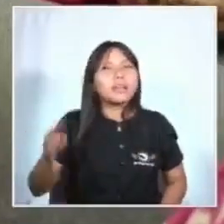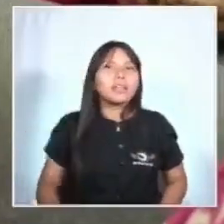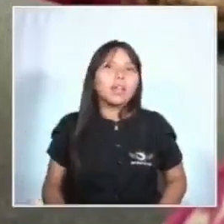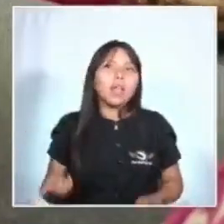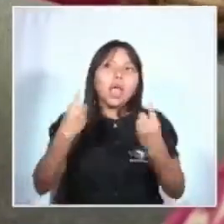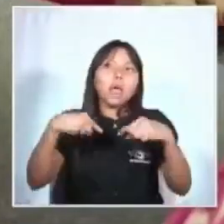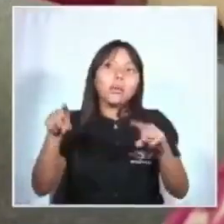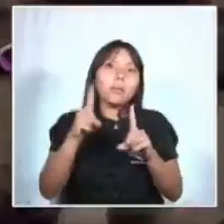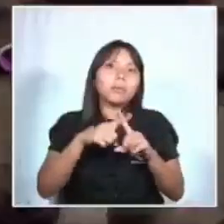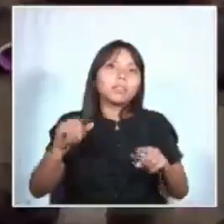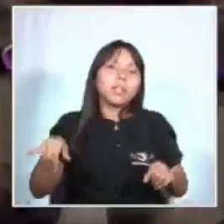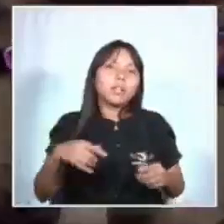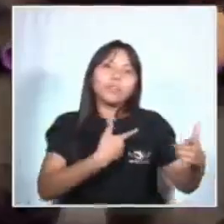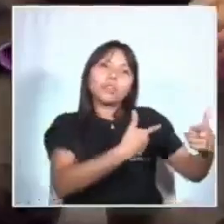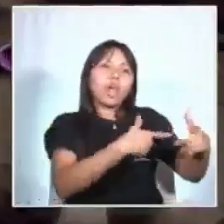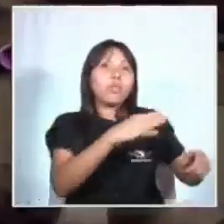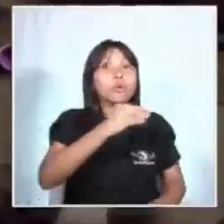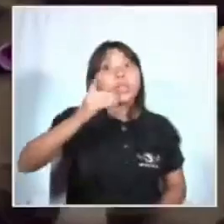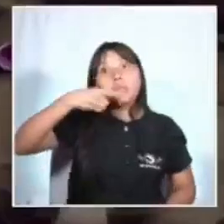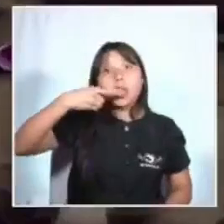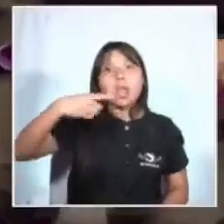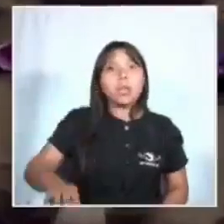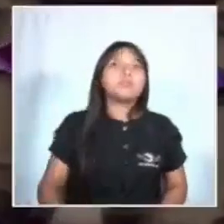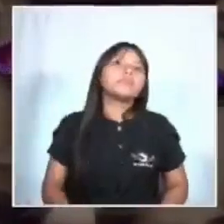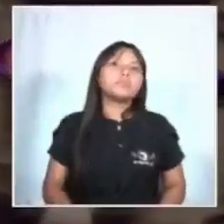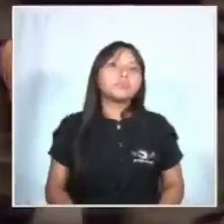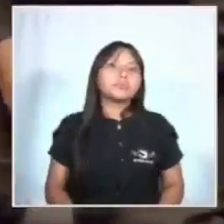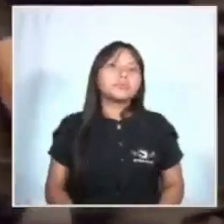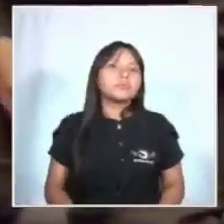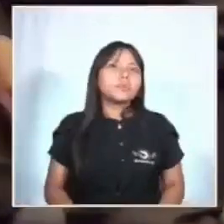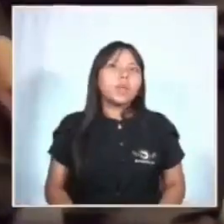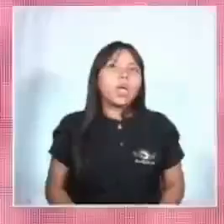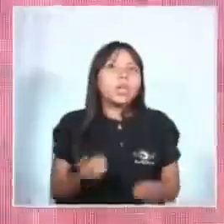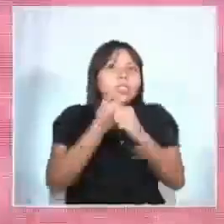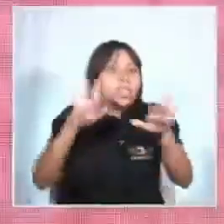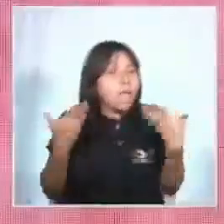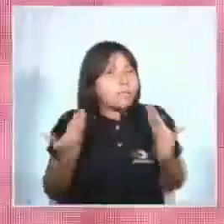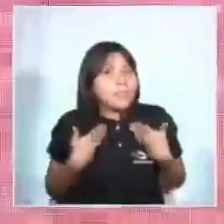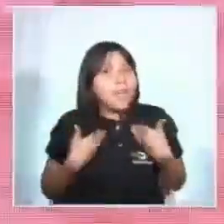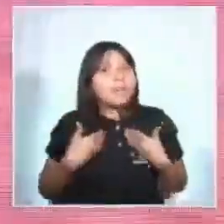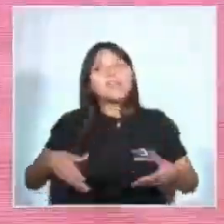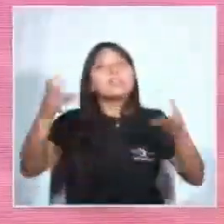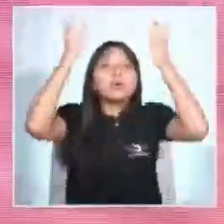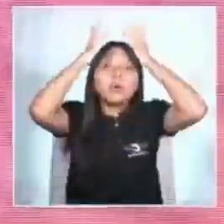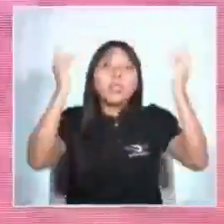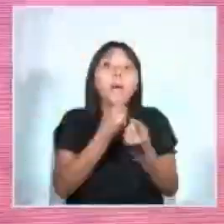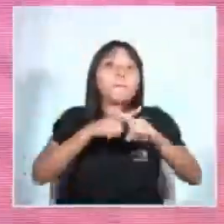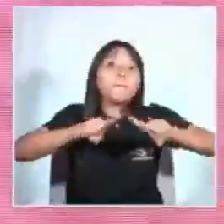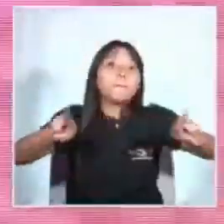Vamos a la del otro lado. Dile, vecina, ya tienes corona, pero